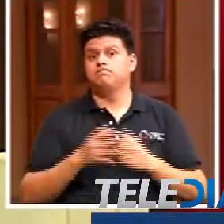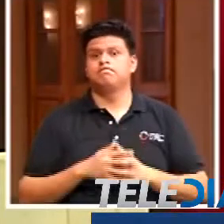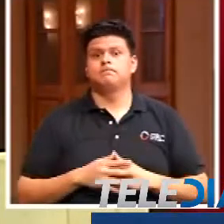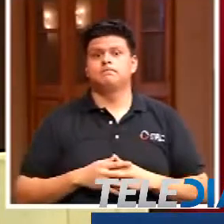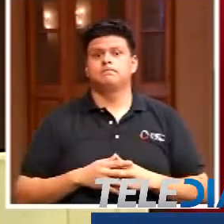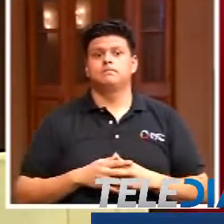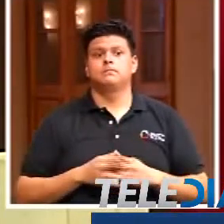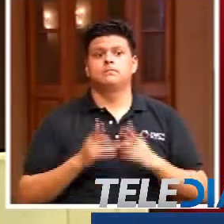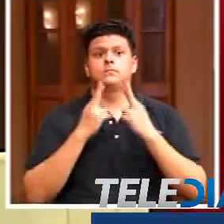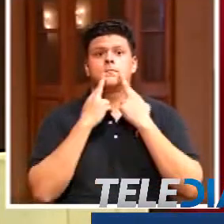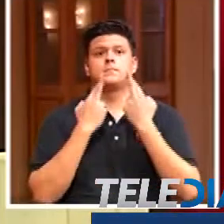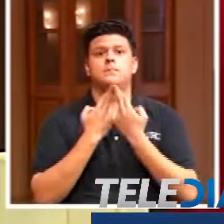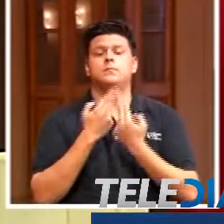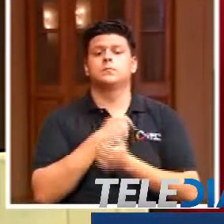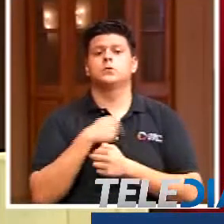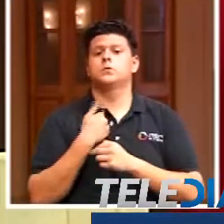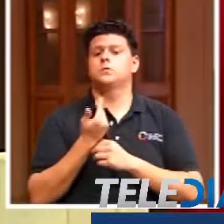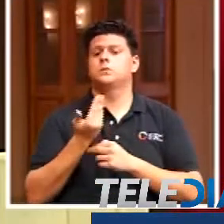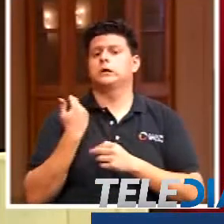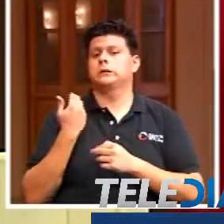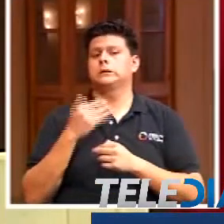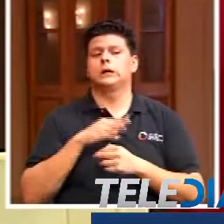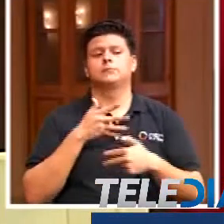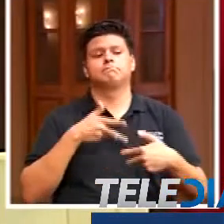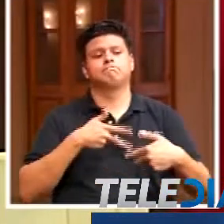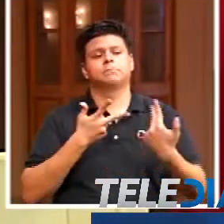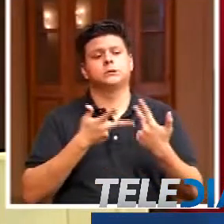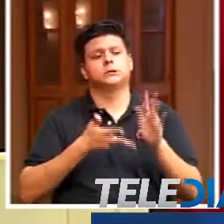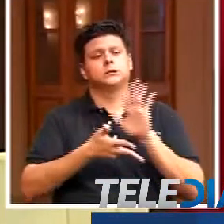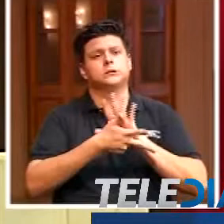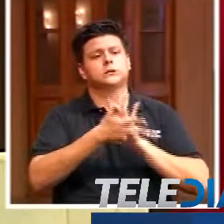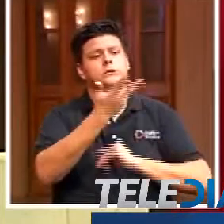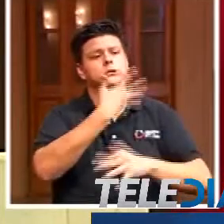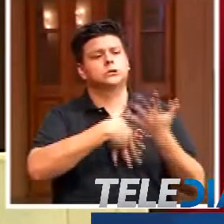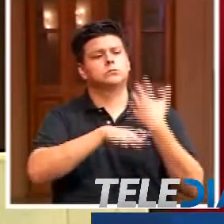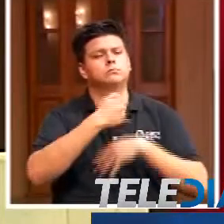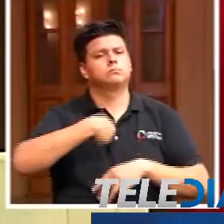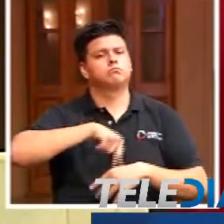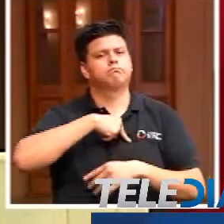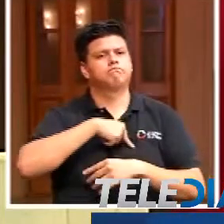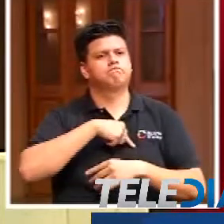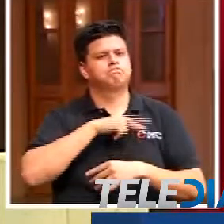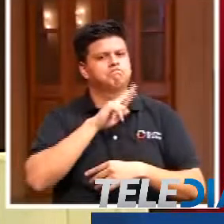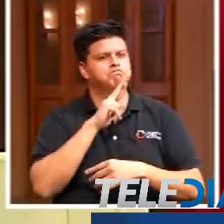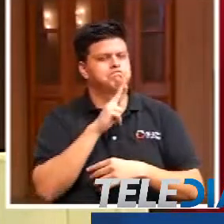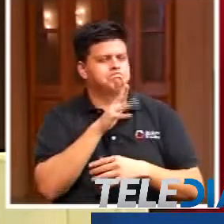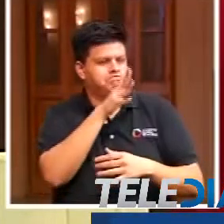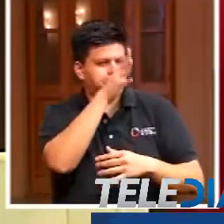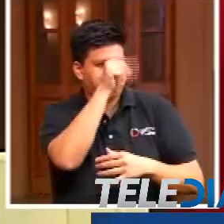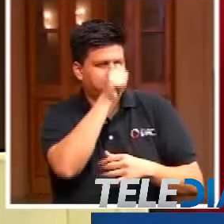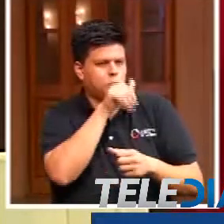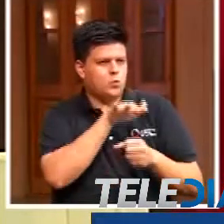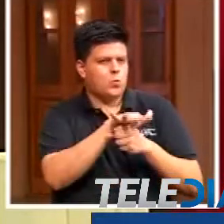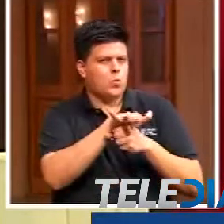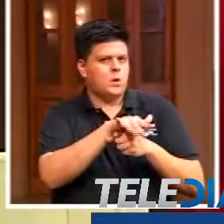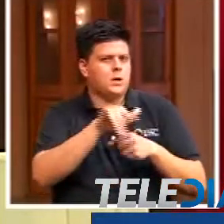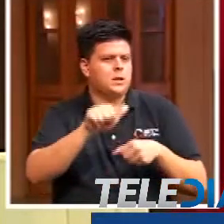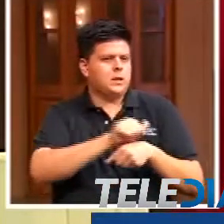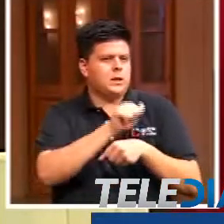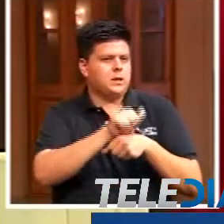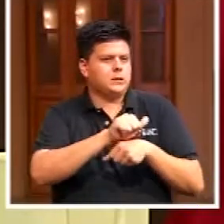en una reunión que tuvimos vía Zoom, acordamos que existan lugares como drive-thru, como la Arena